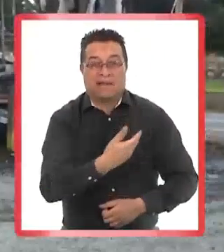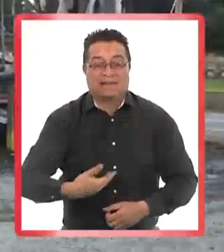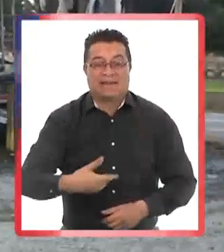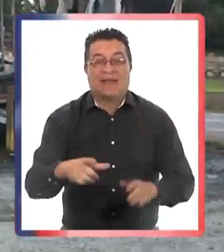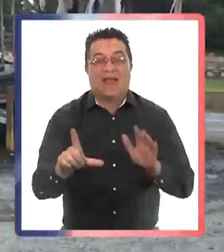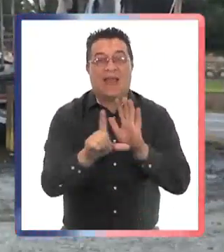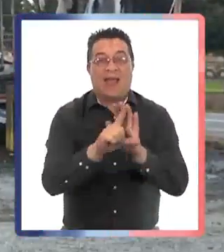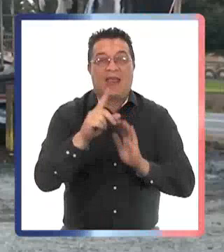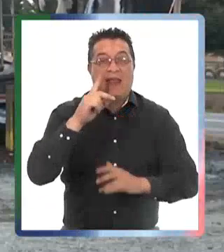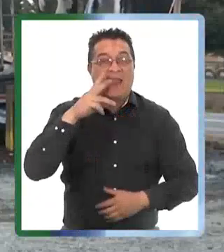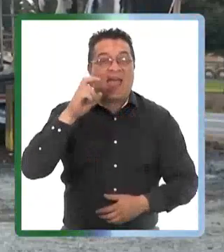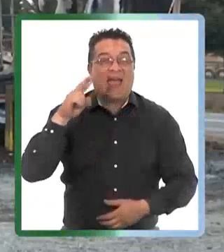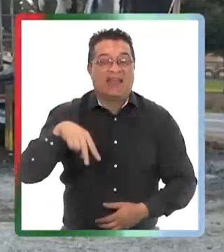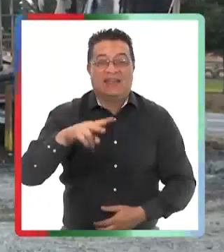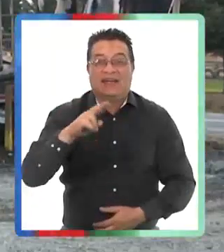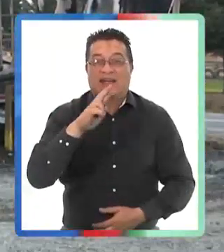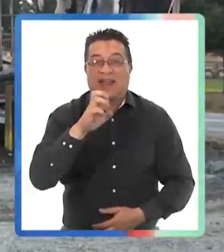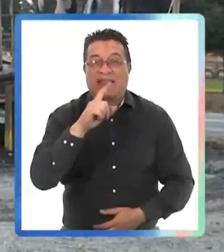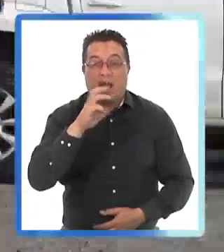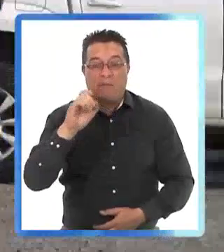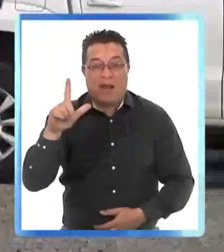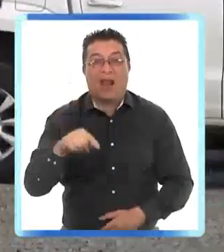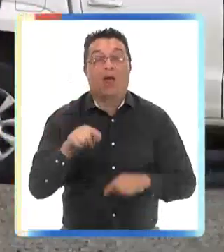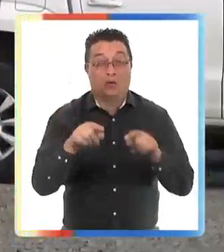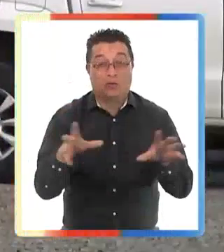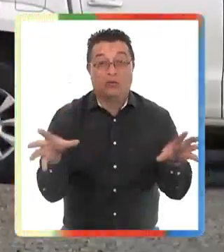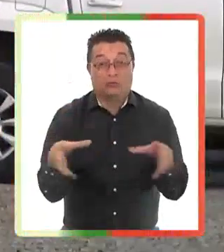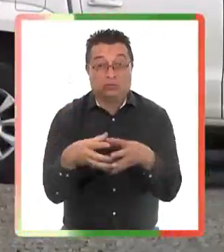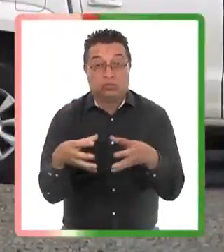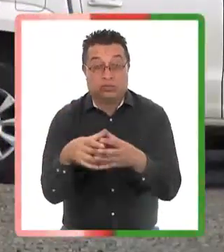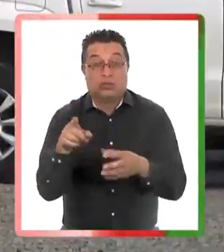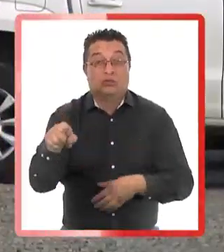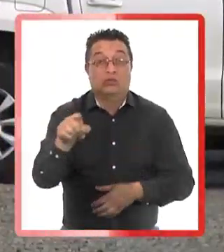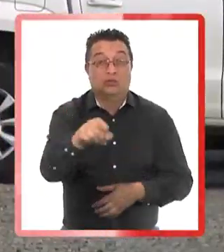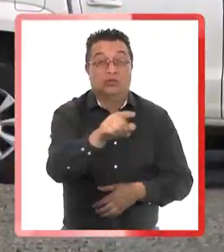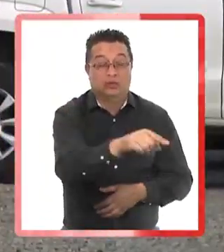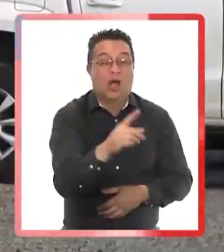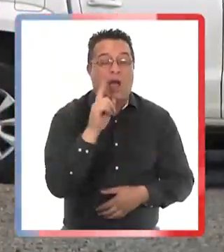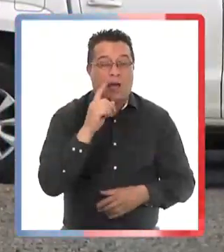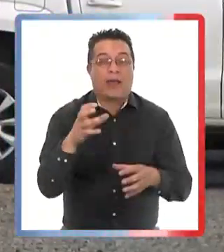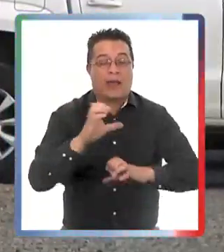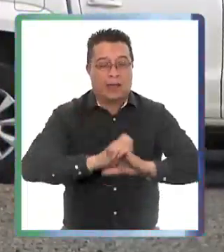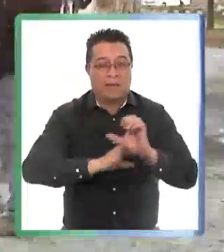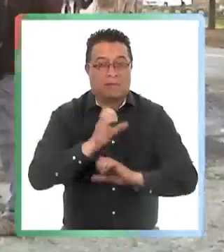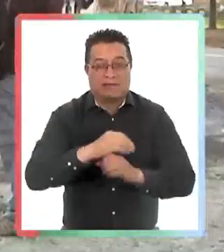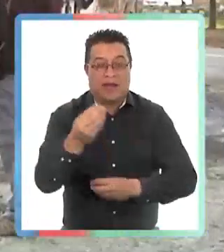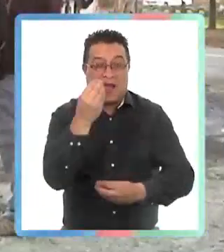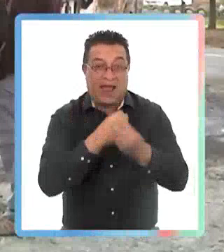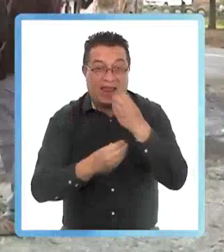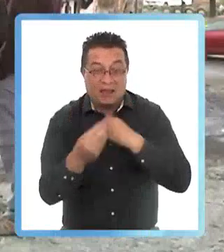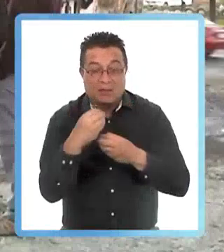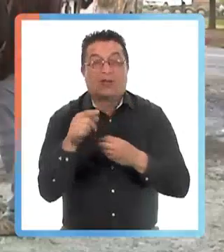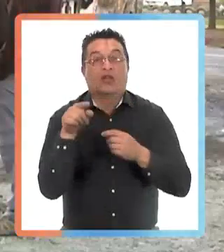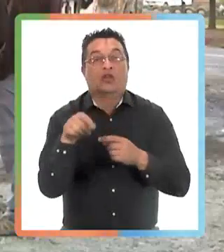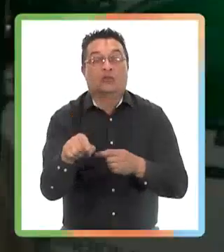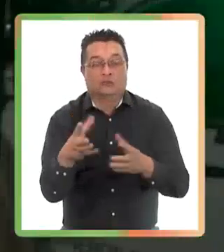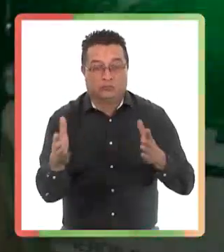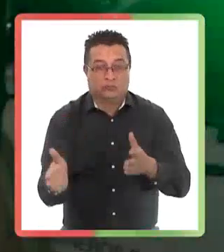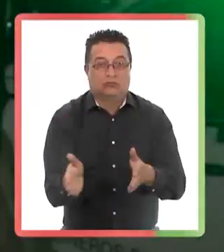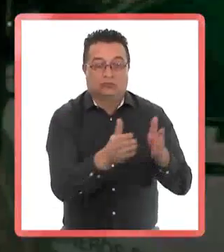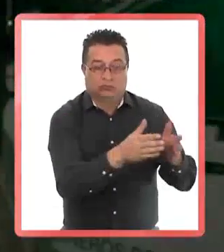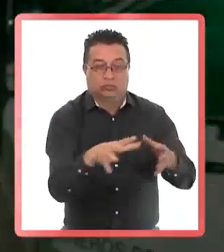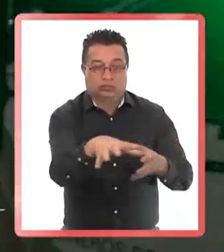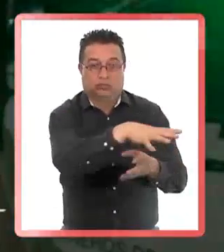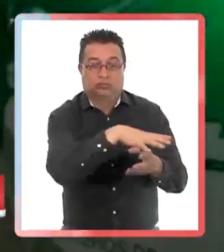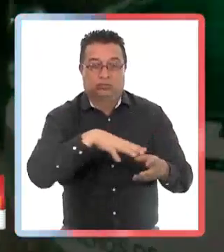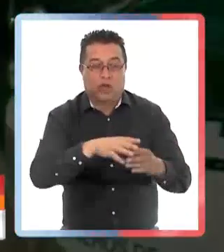camiones y dejaron un lienzo contra el presidente y la ley Naín Retamal. Un grupo indeterminado de individuos ingresa a